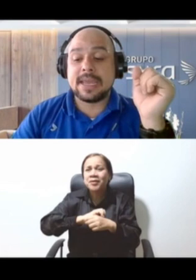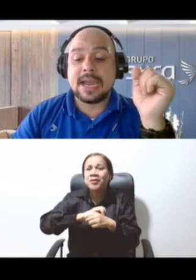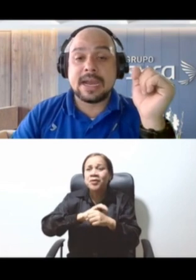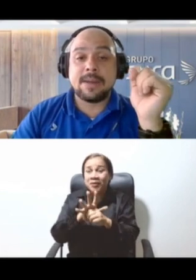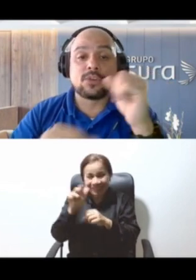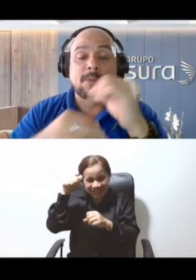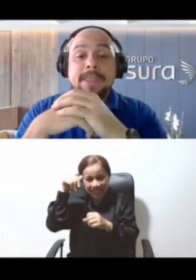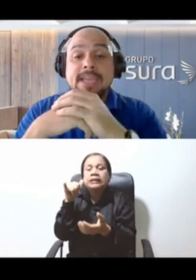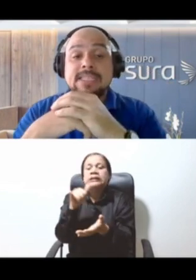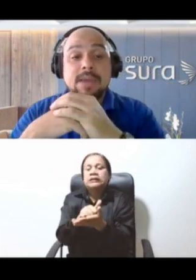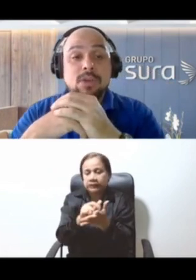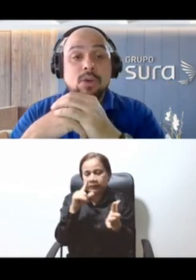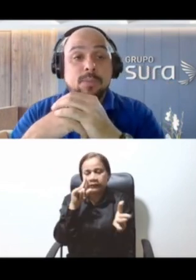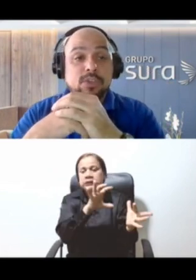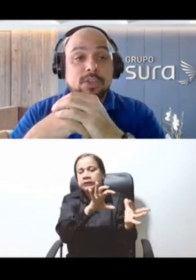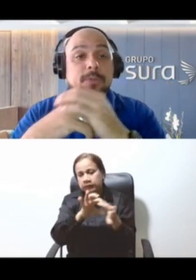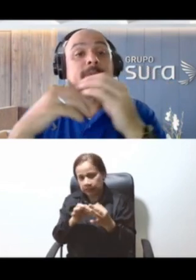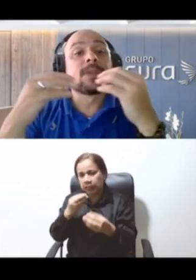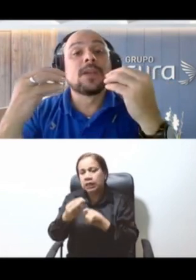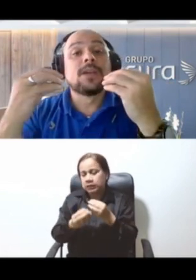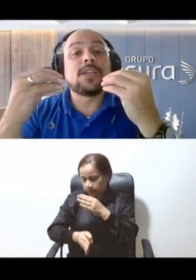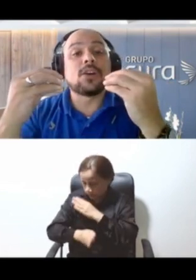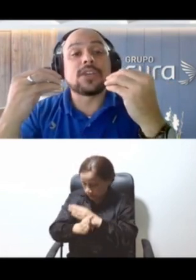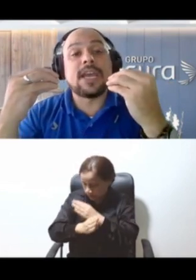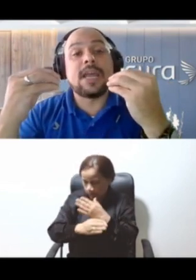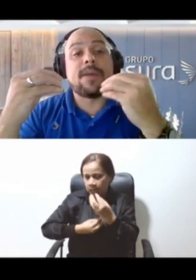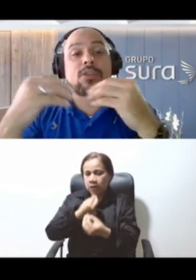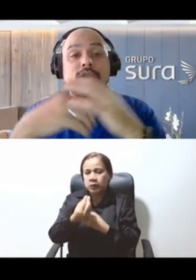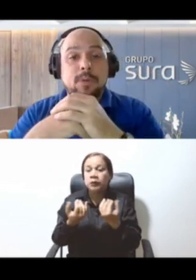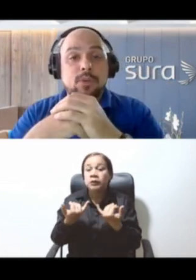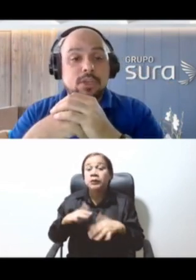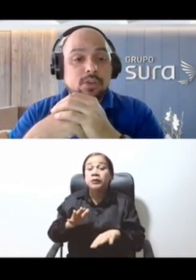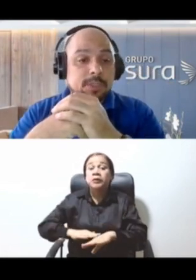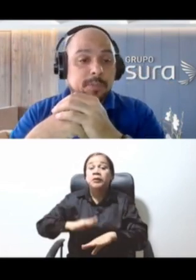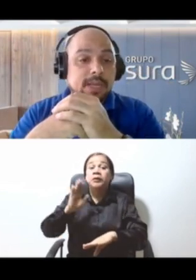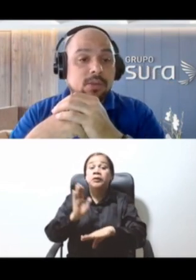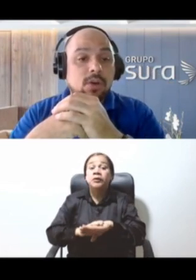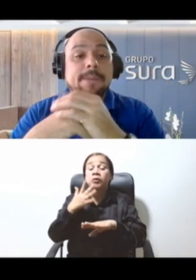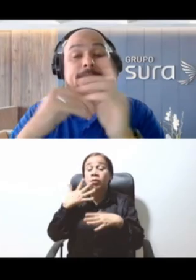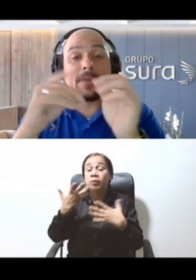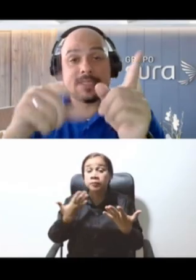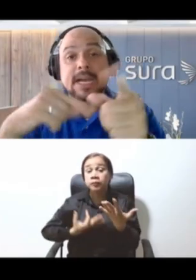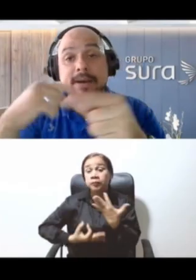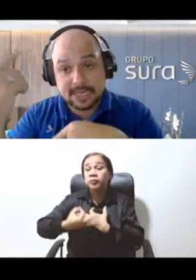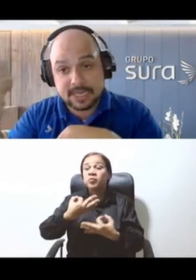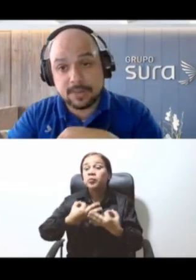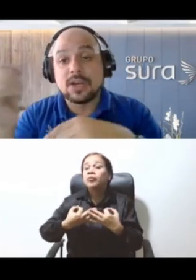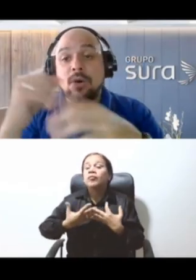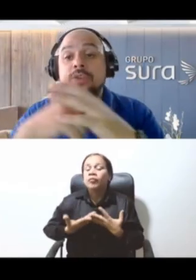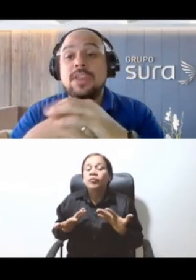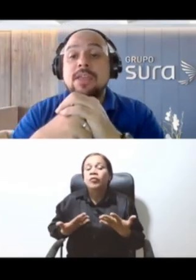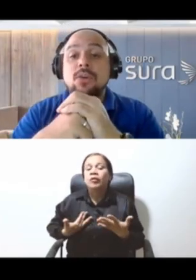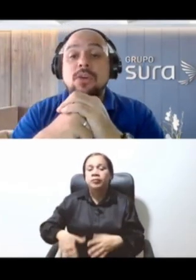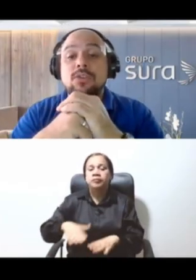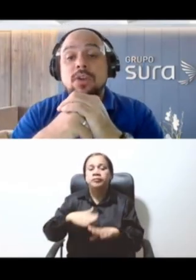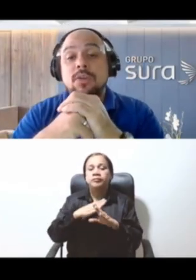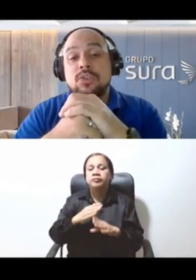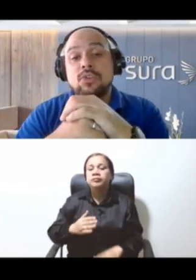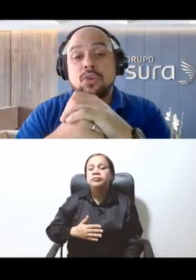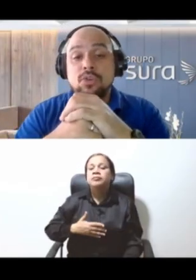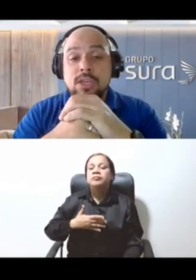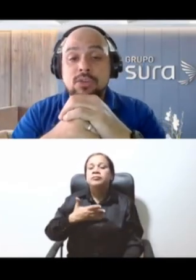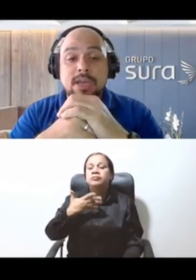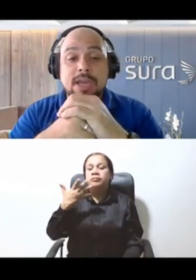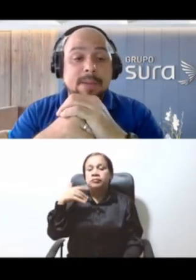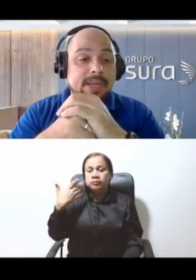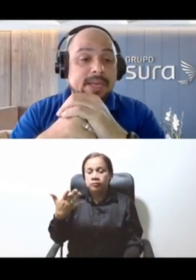presentación para que hagamos ese debido proceso. Chicos, elementos de protección respiratoria. Ya seguimos ondeando dentro